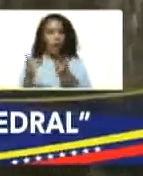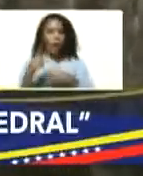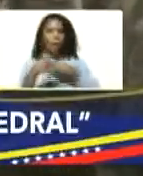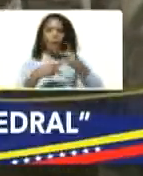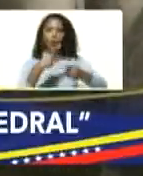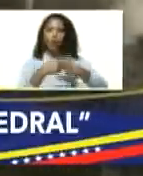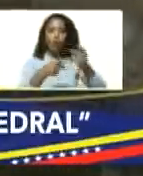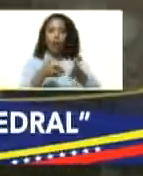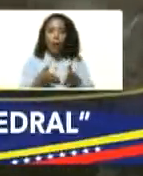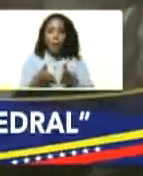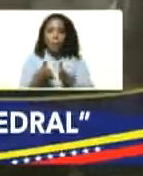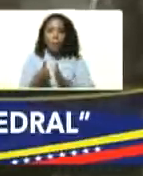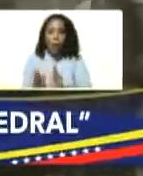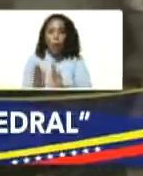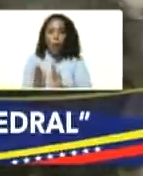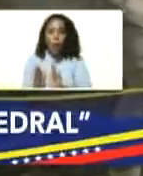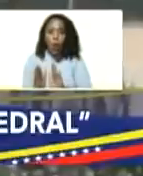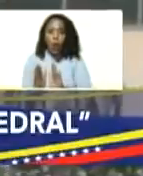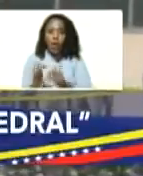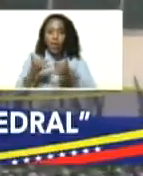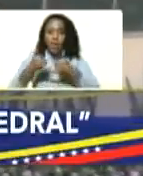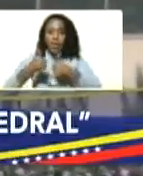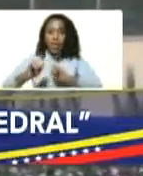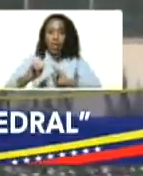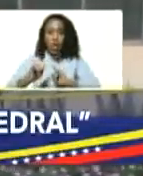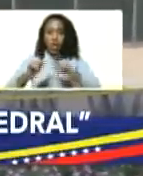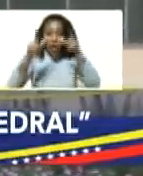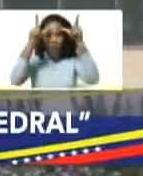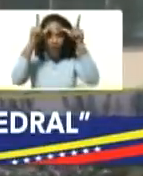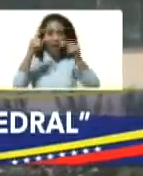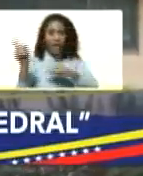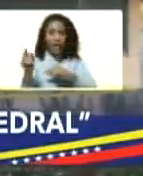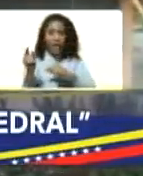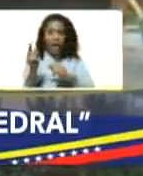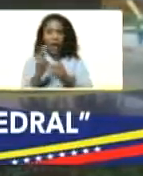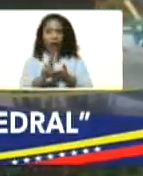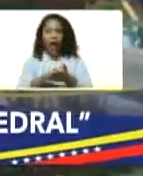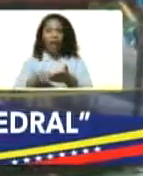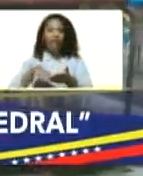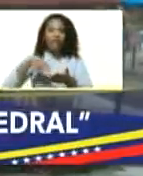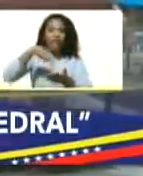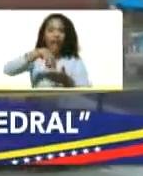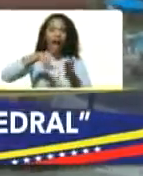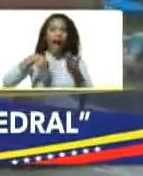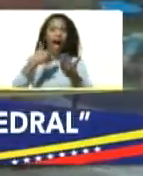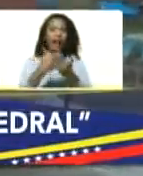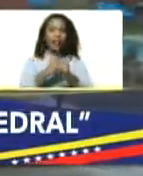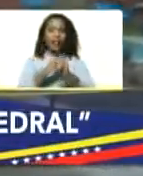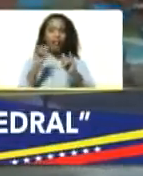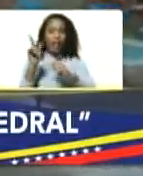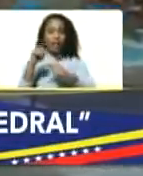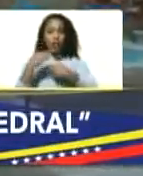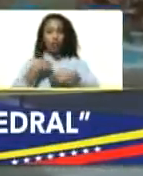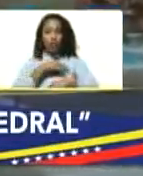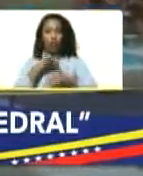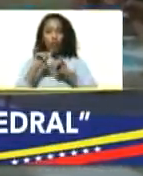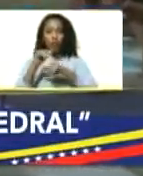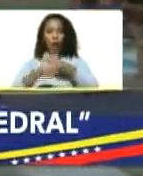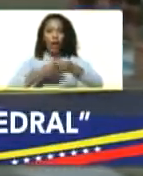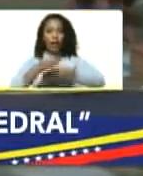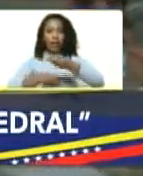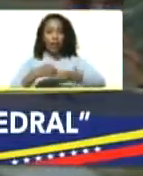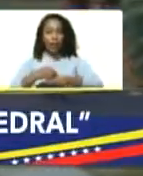desde que nace el becerro se desteta levante hasta la selva nosotros mismos lo llamó a matadero